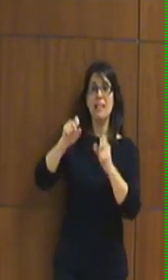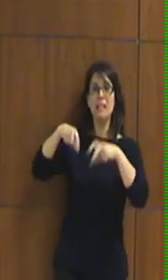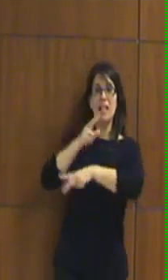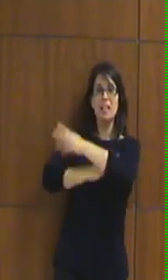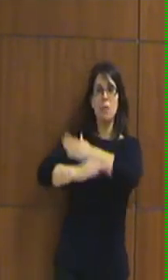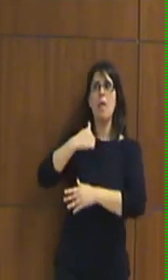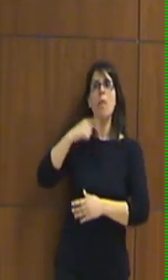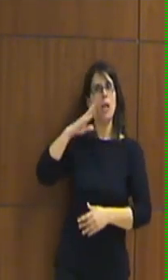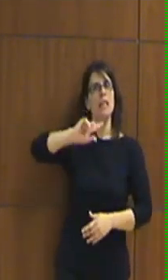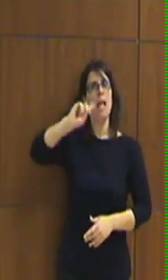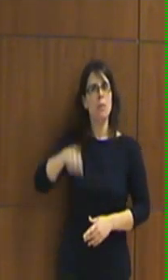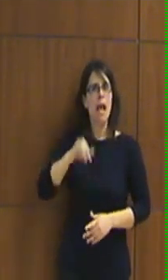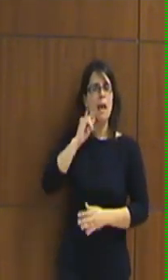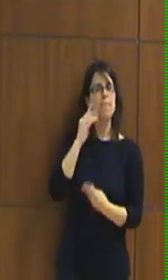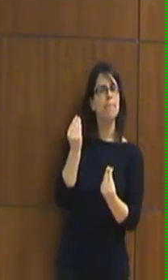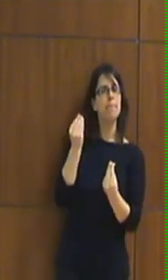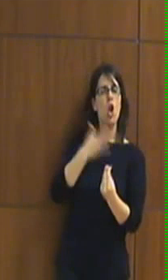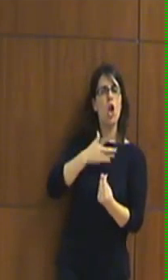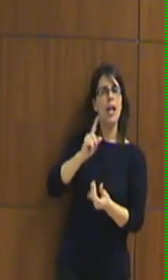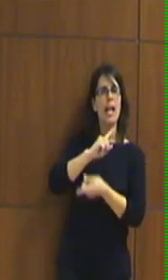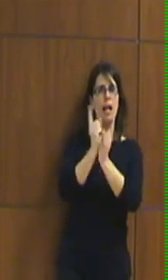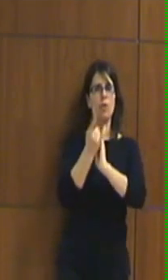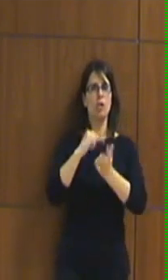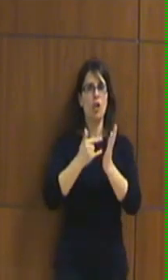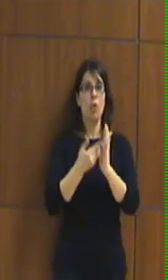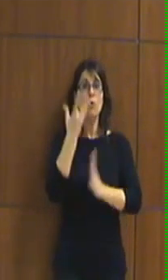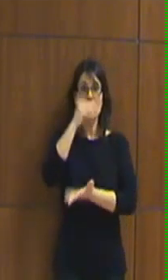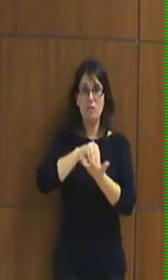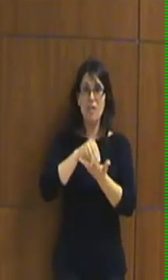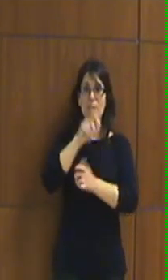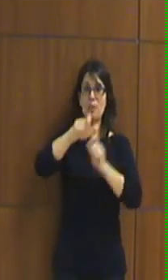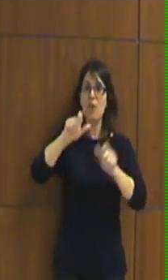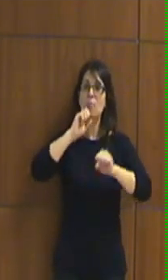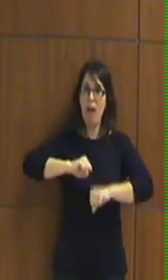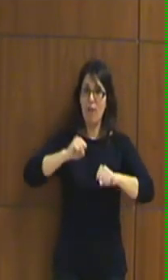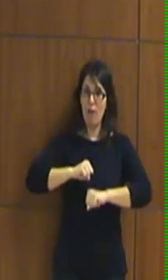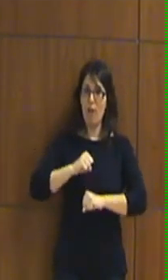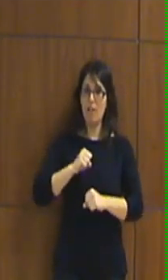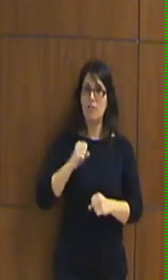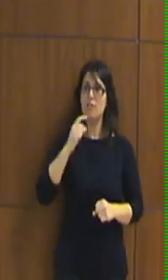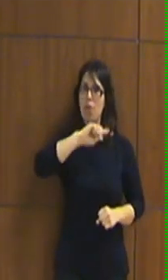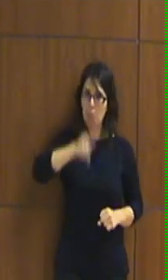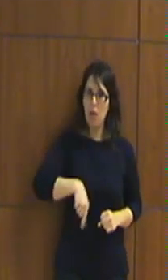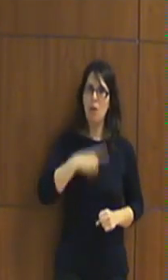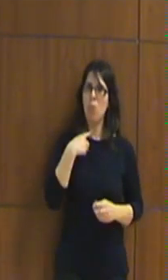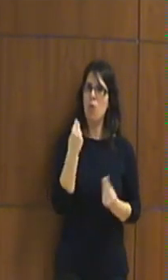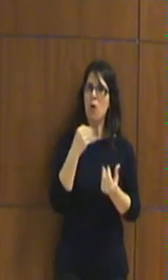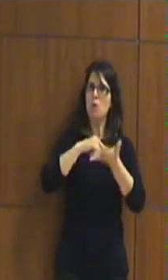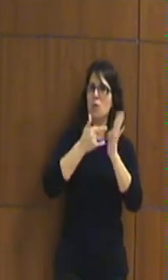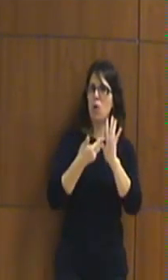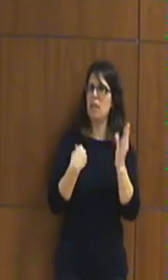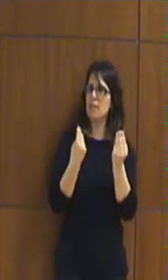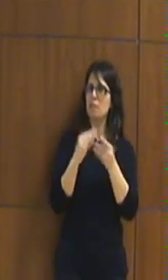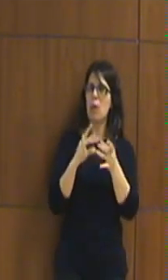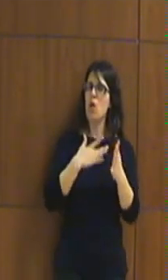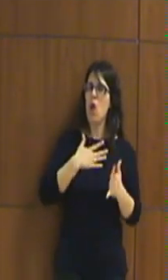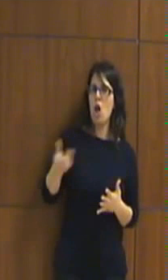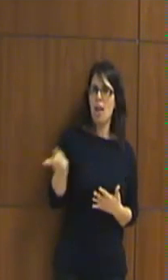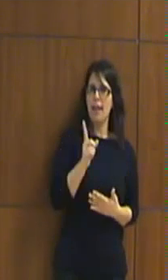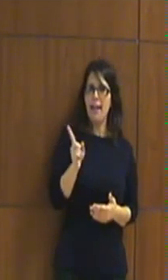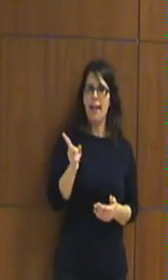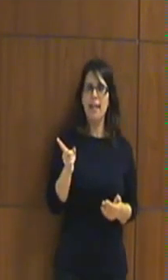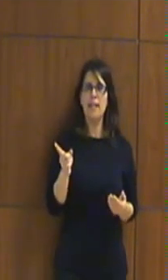que decimos las personas mayores son reticentes ante las tecnologías y tal. Bien, pues también, efectivamente, o sea, al final los